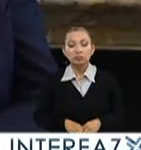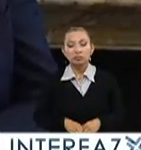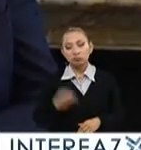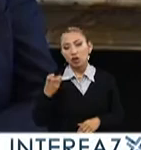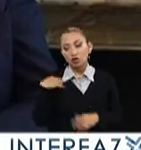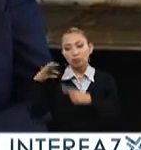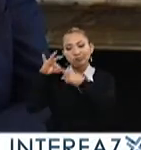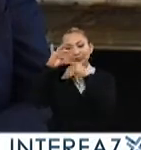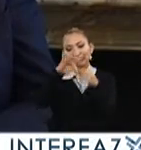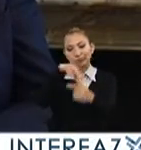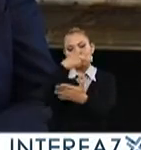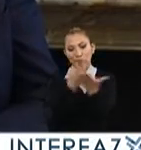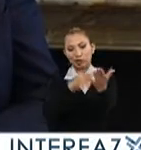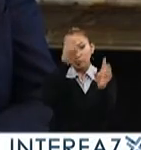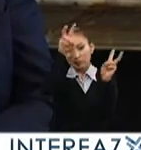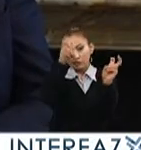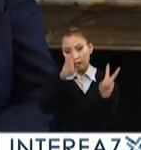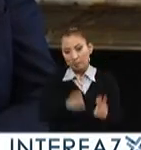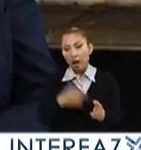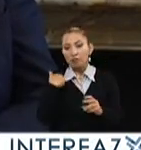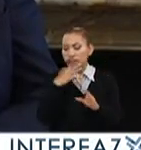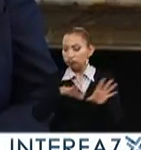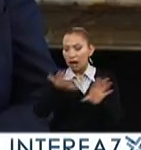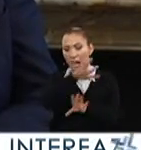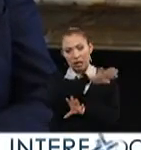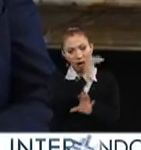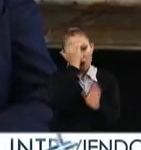Por eso traemos una programación académica en